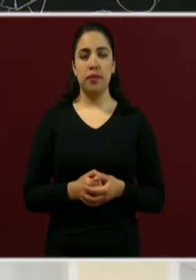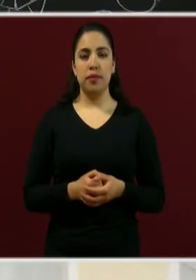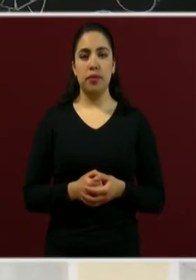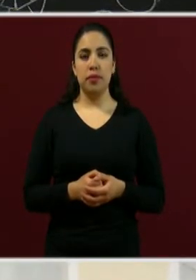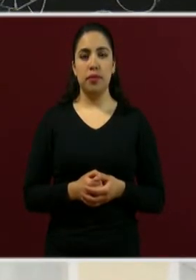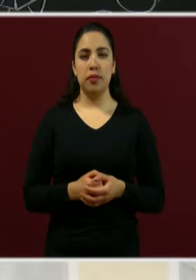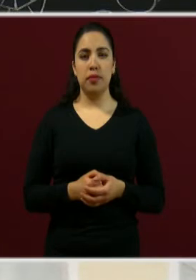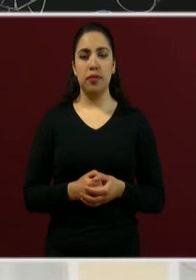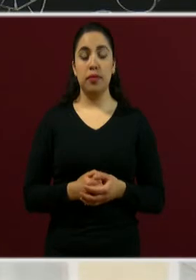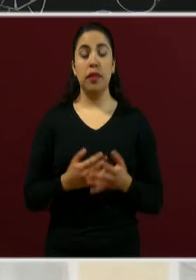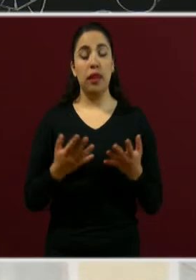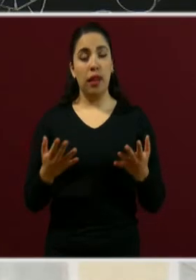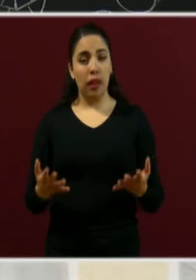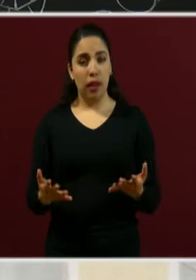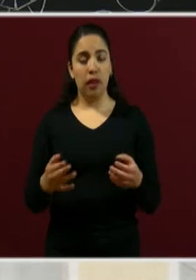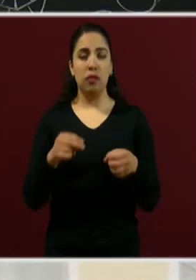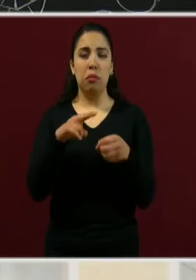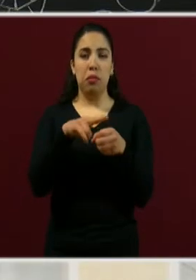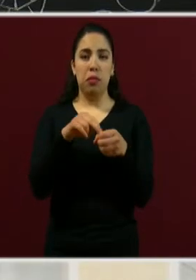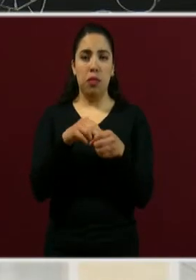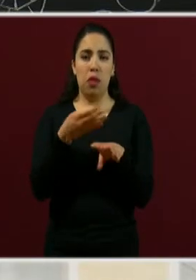unas gotas de pintura blanca.